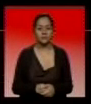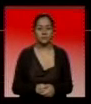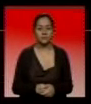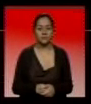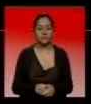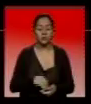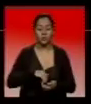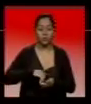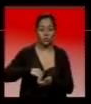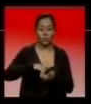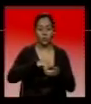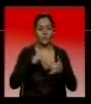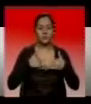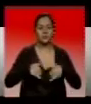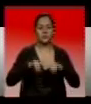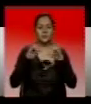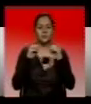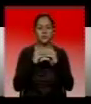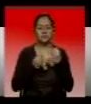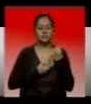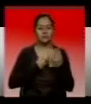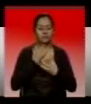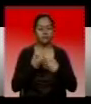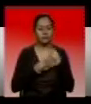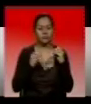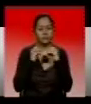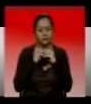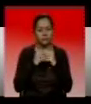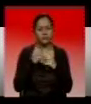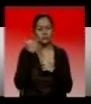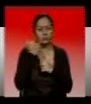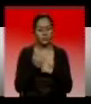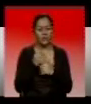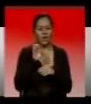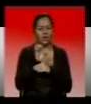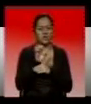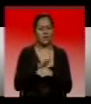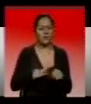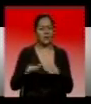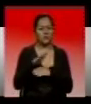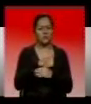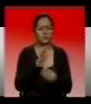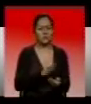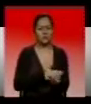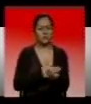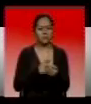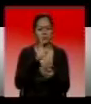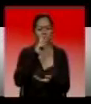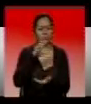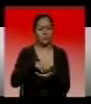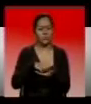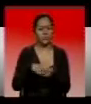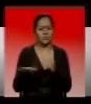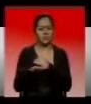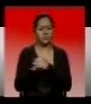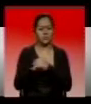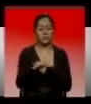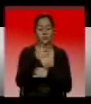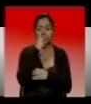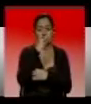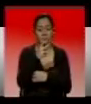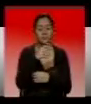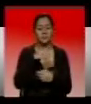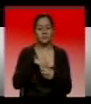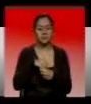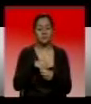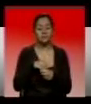Y la solidaridad sigue inspirando a los artistas ecuatorianos. Un grupo de músicos de la provincia de Los Ríos crearon el tema